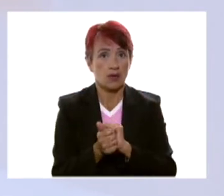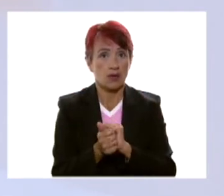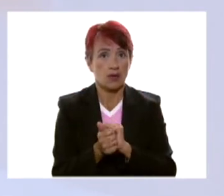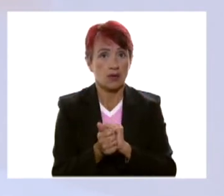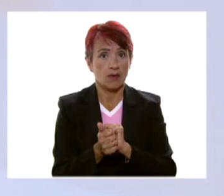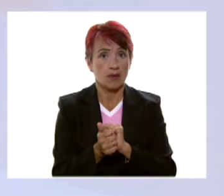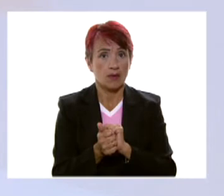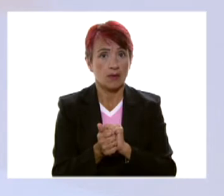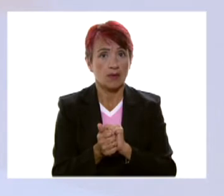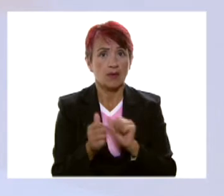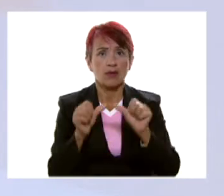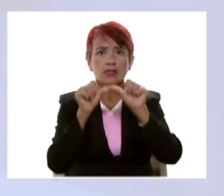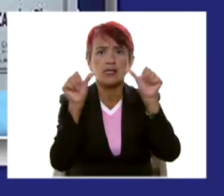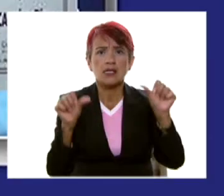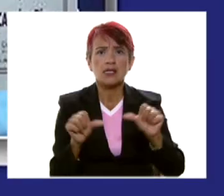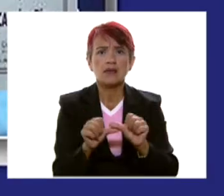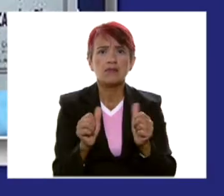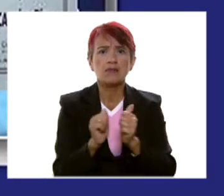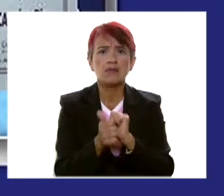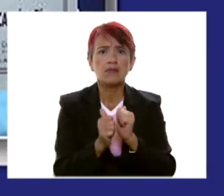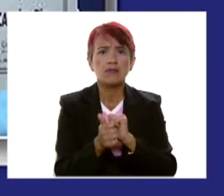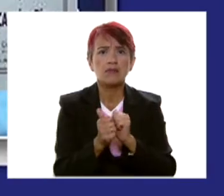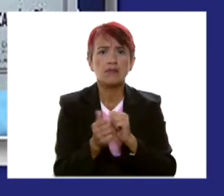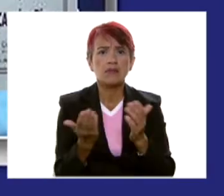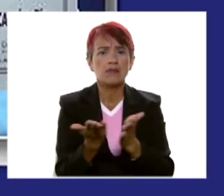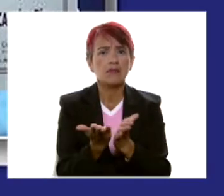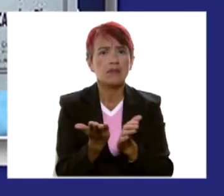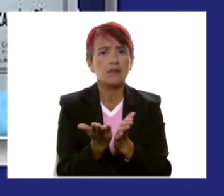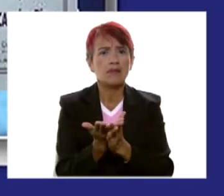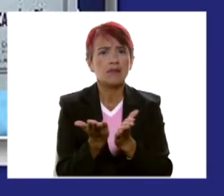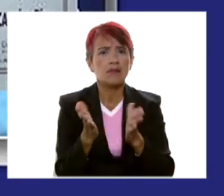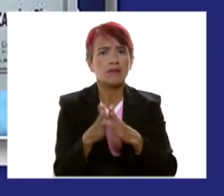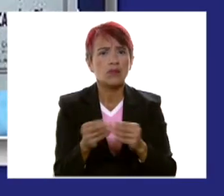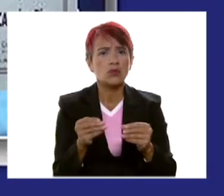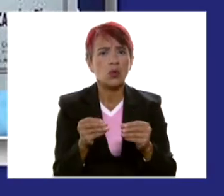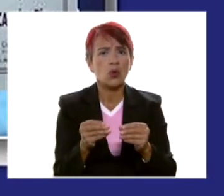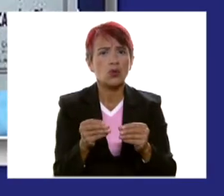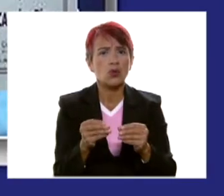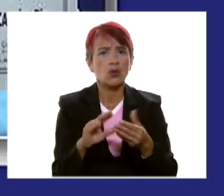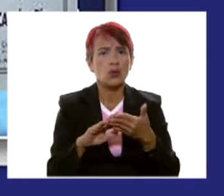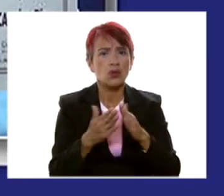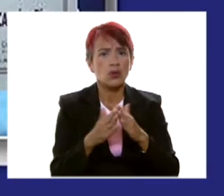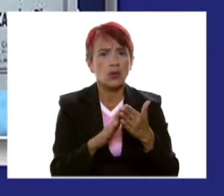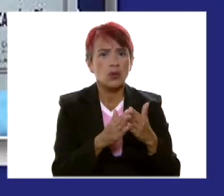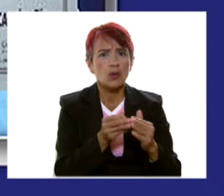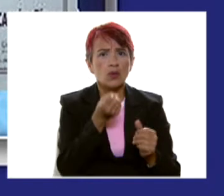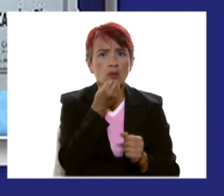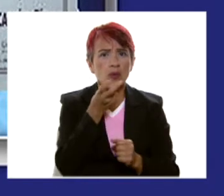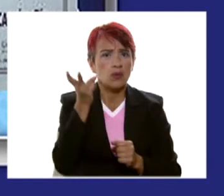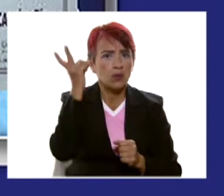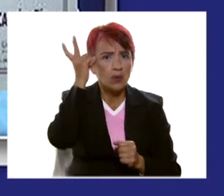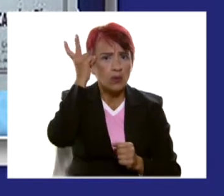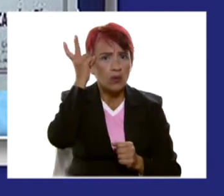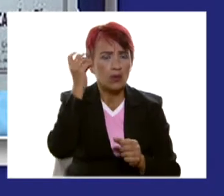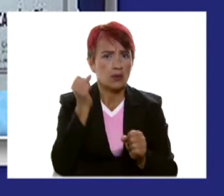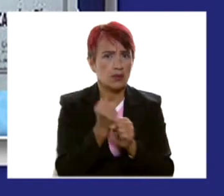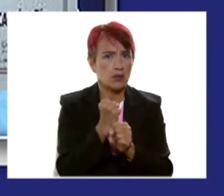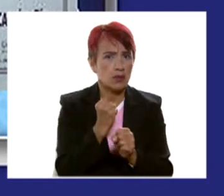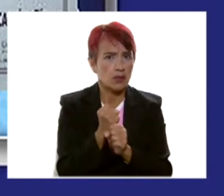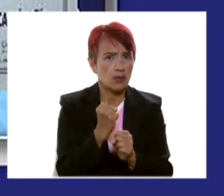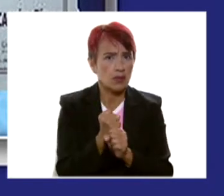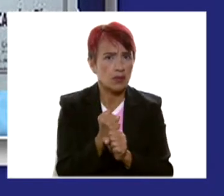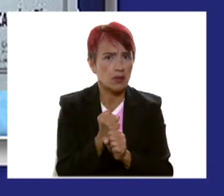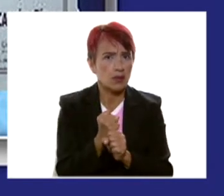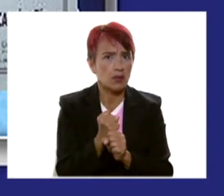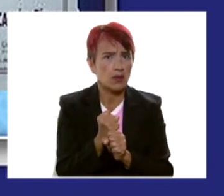6 subsistemas deportivos son el subsistema deportivo estudiantil, el comunal, el indígena, el laboral, de las